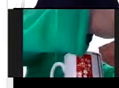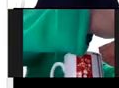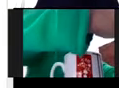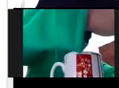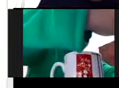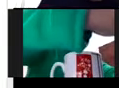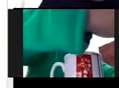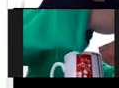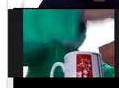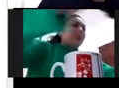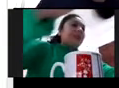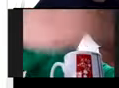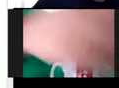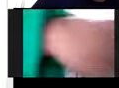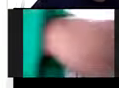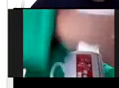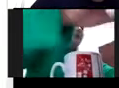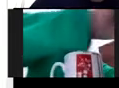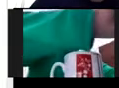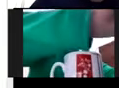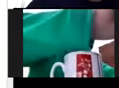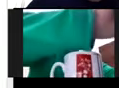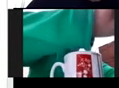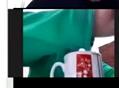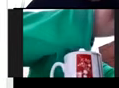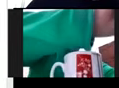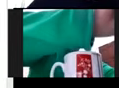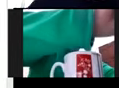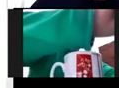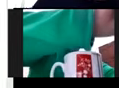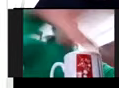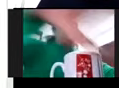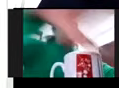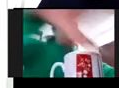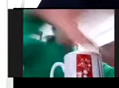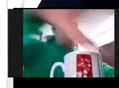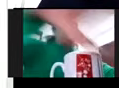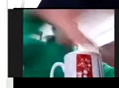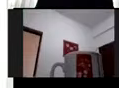y la competencia entre oferentes. El principio de la concurrencia